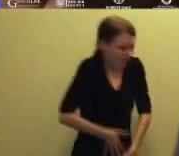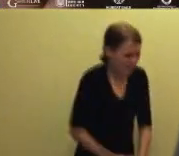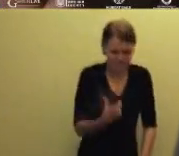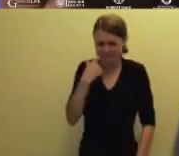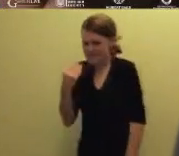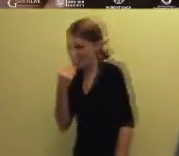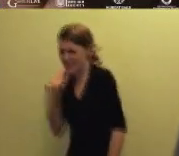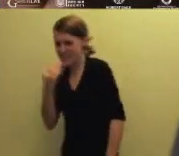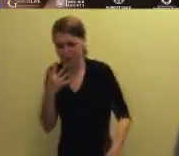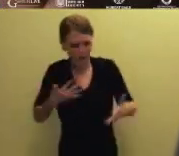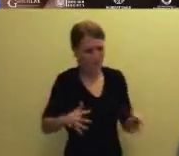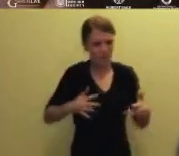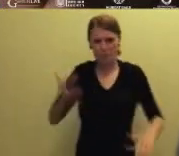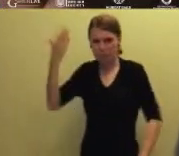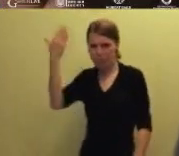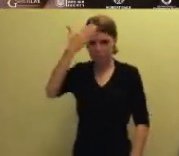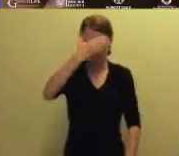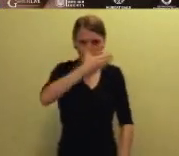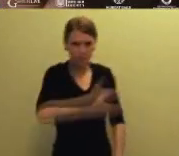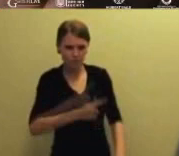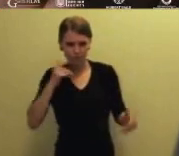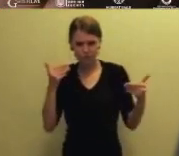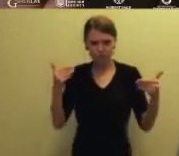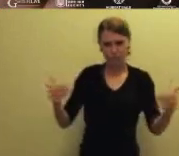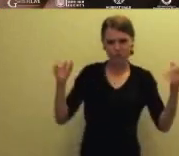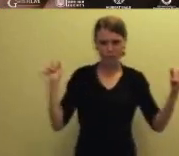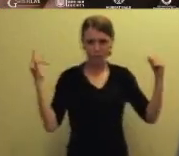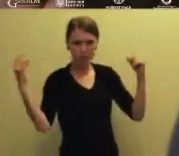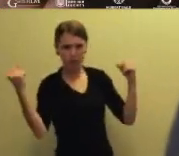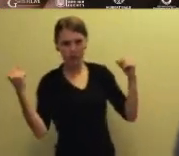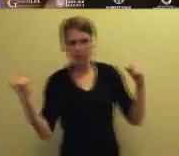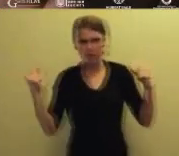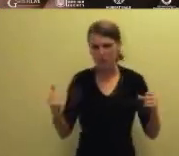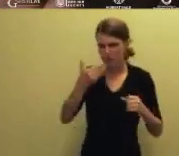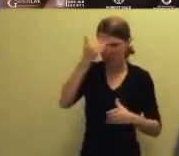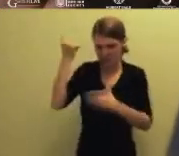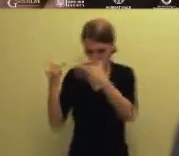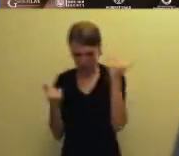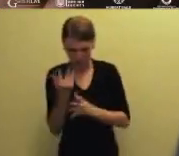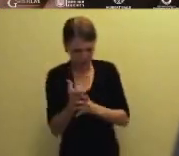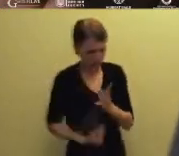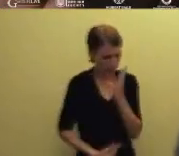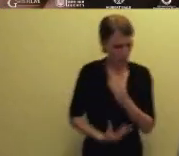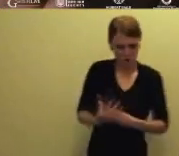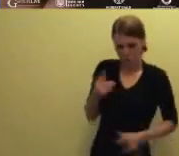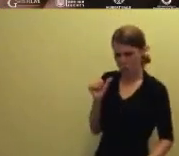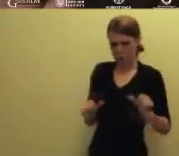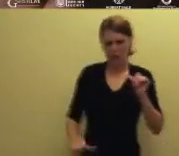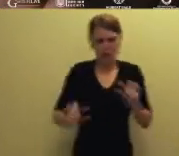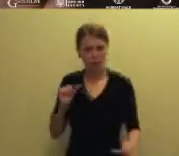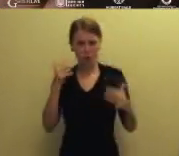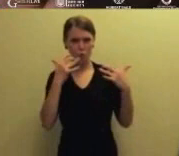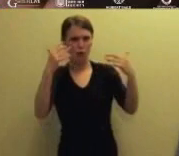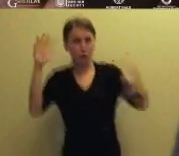como innovadoras la primera película de algo revolucionario pla bla bla bla bla bla bueno hay películas que se pueden